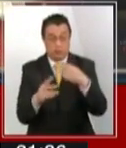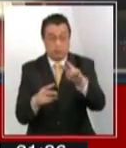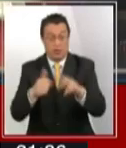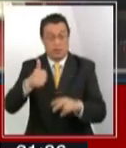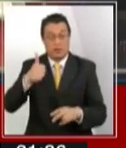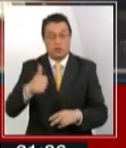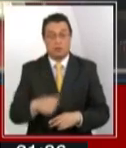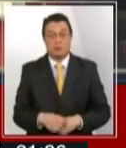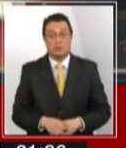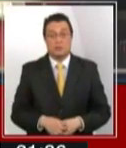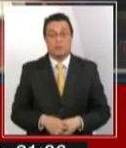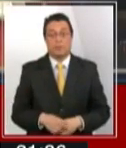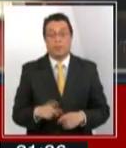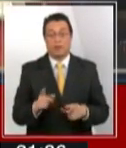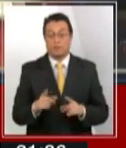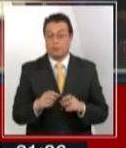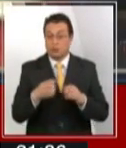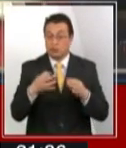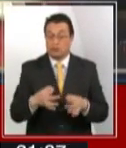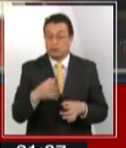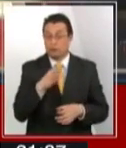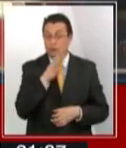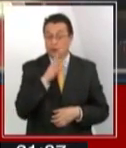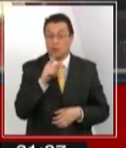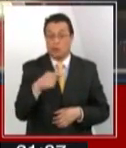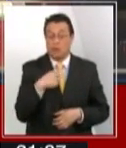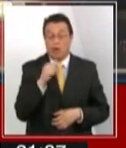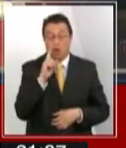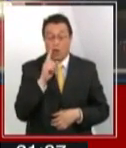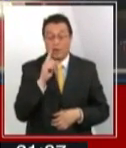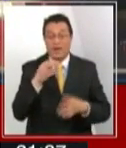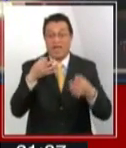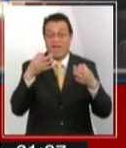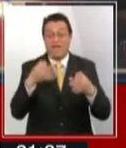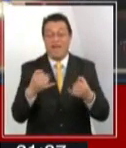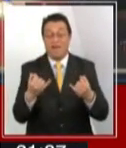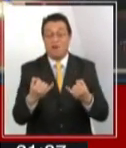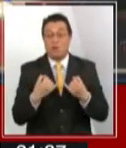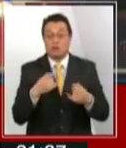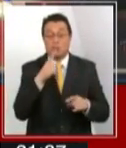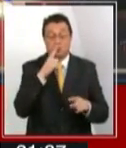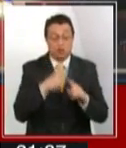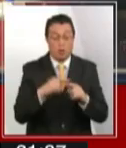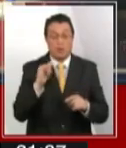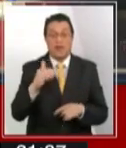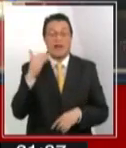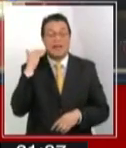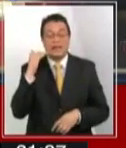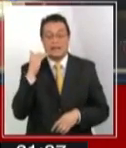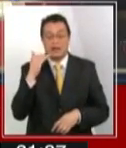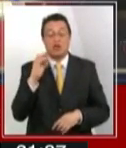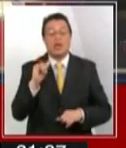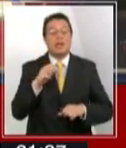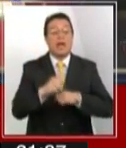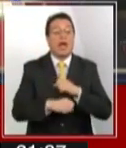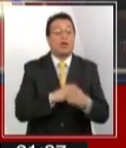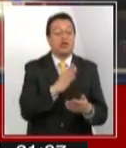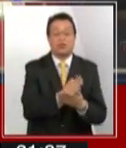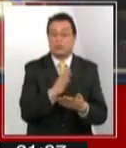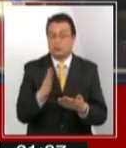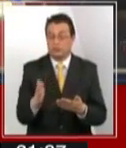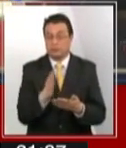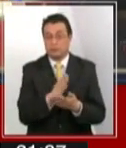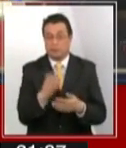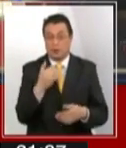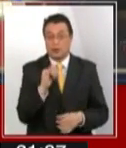No podría asegurarlo como usted me lo solicita porque carezco la información precisa del nombre de los niños y de la época. Repito